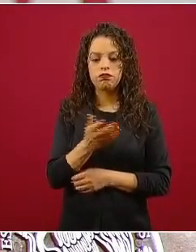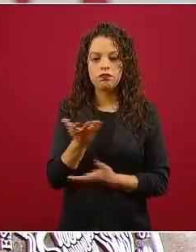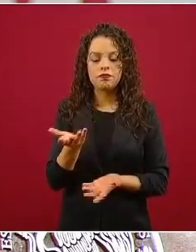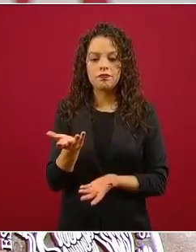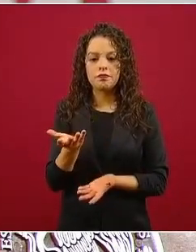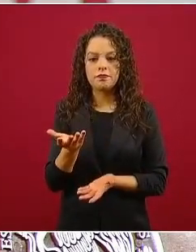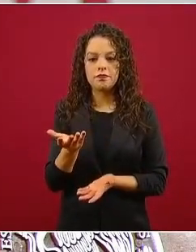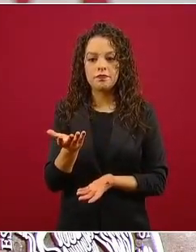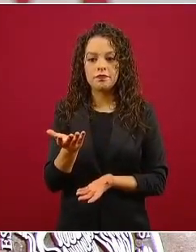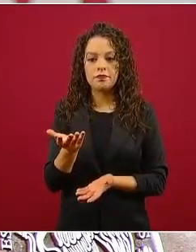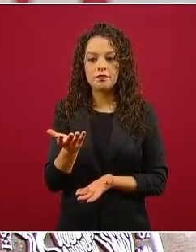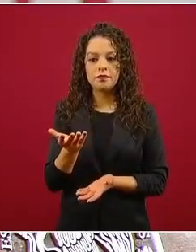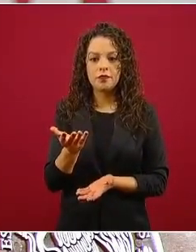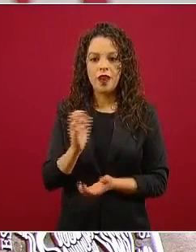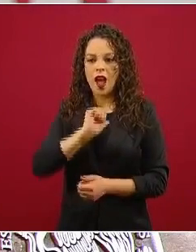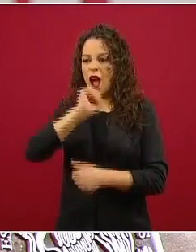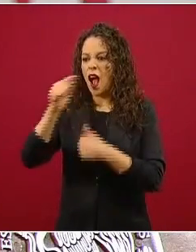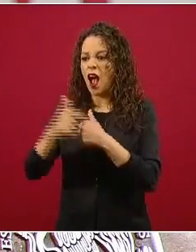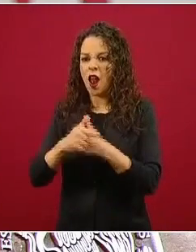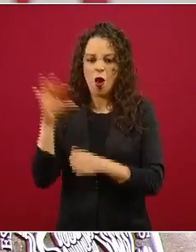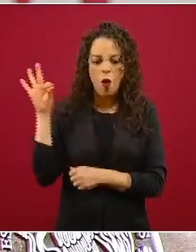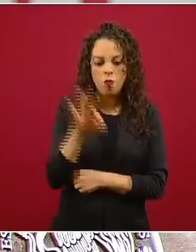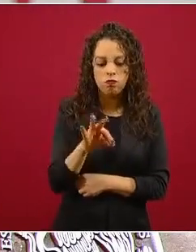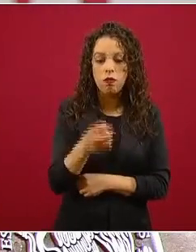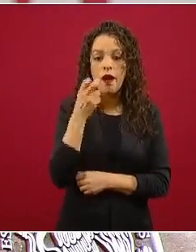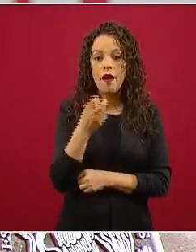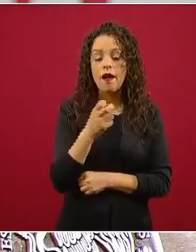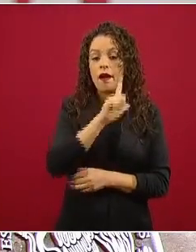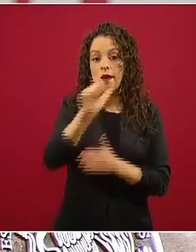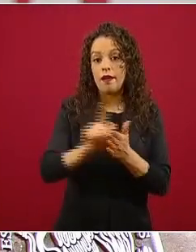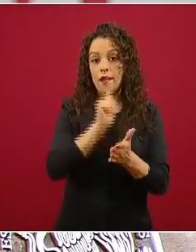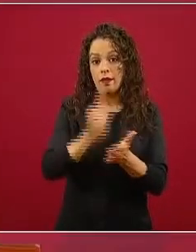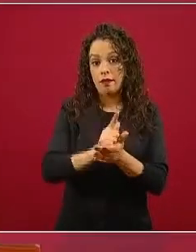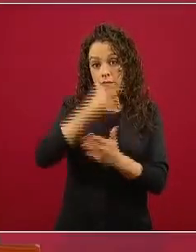la ley laboral del país,